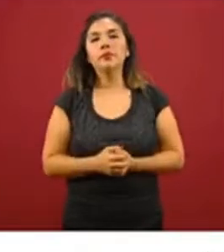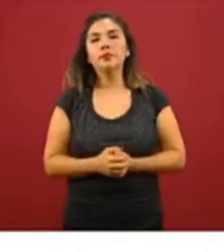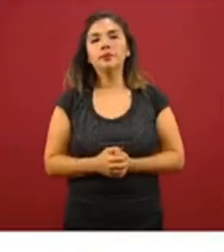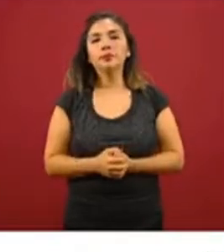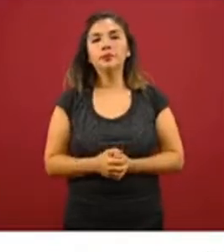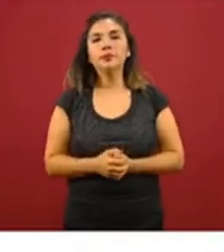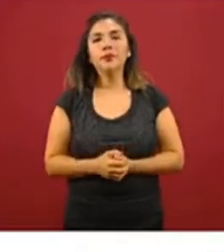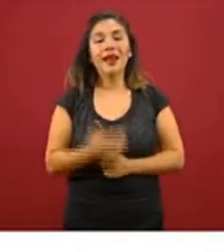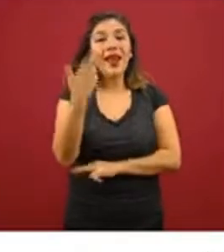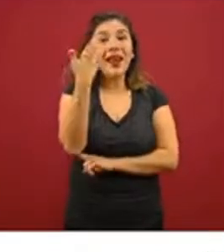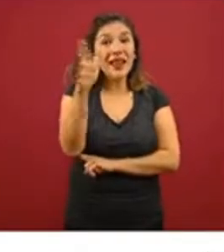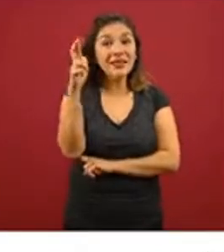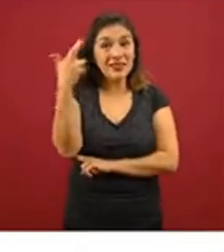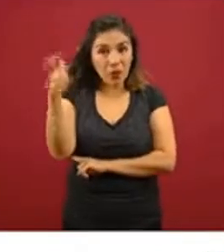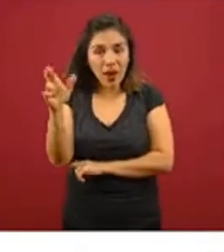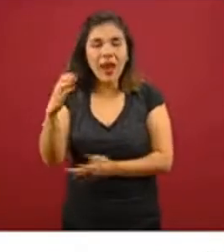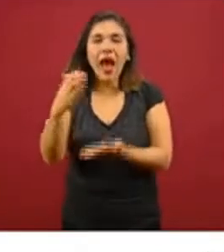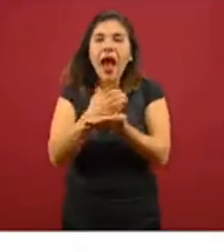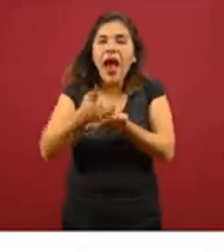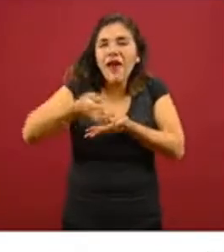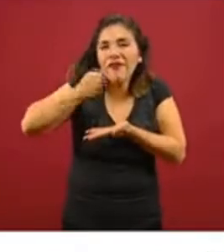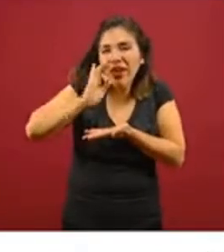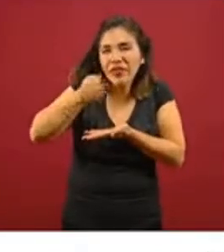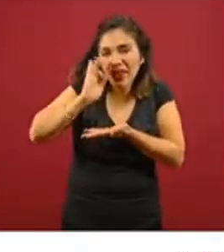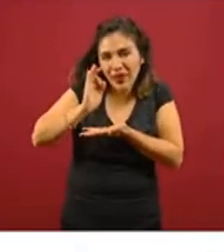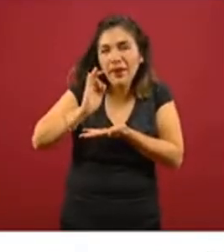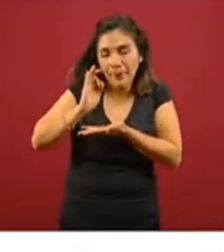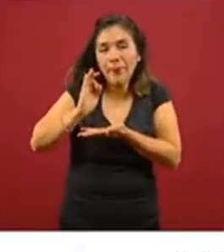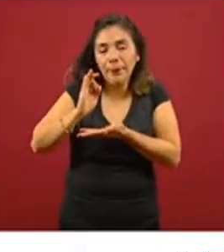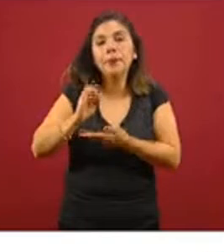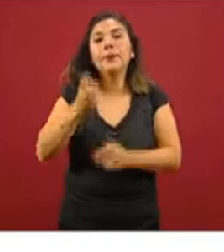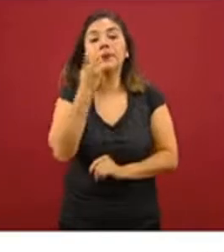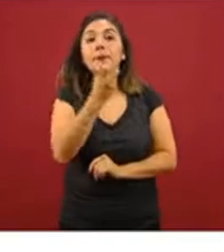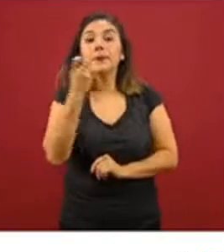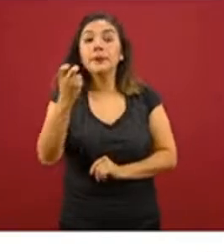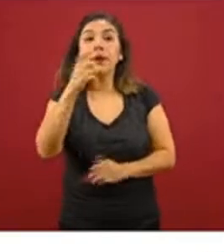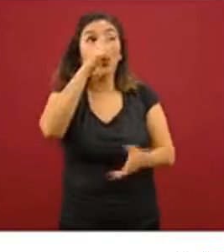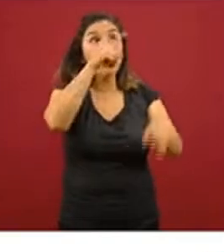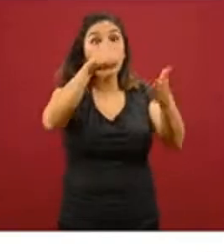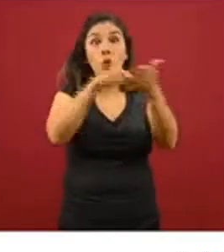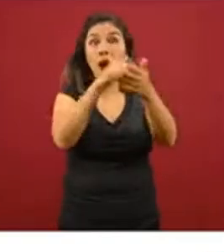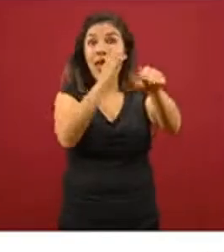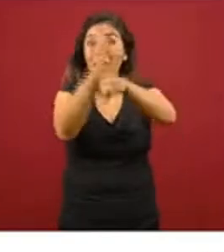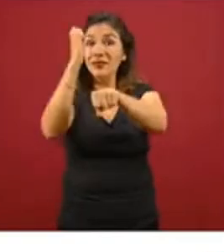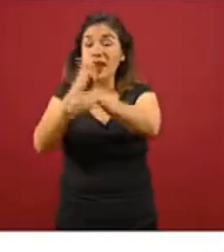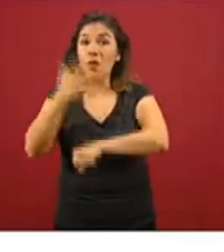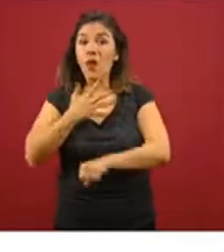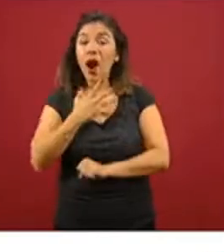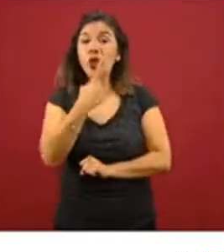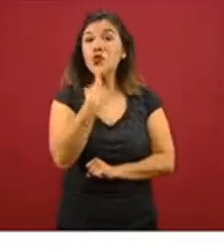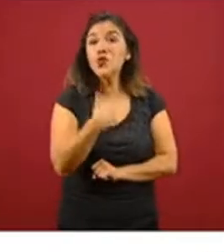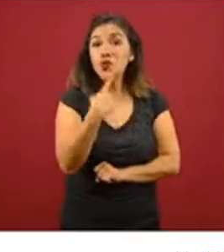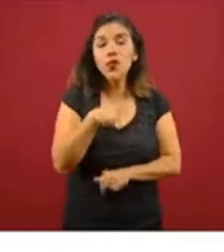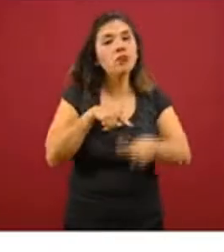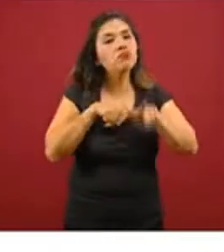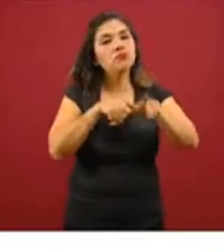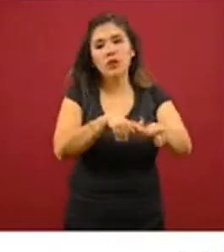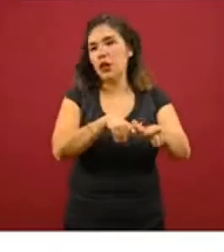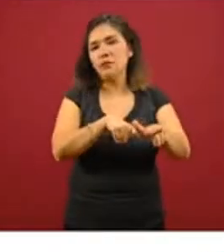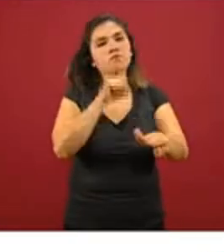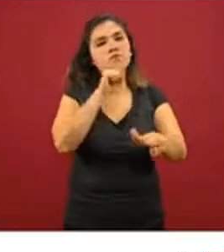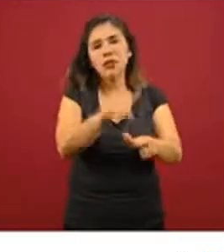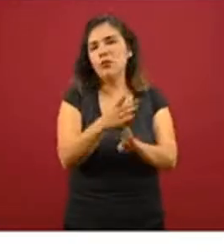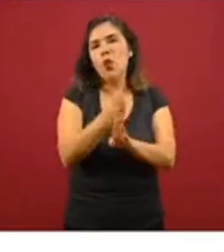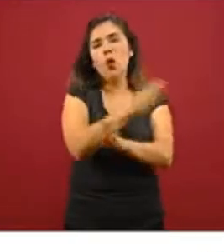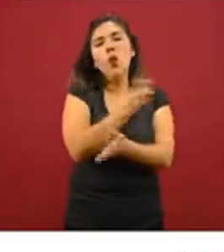los restaurantes y cafeterías, las entidades federativas que están en color rojo continúan con el mismo modelo